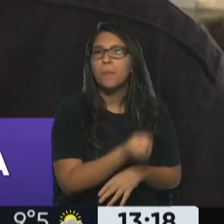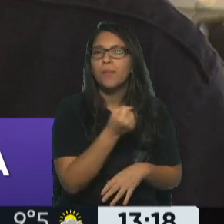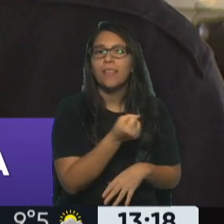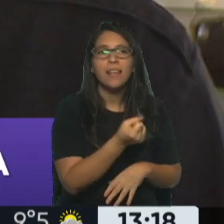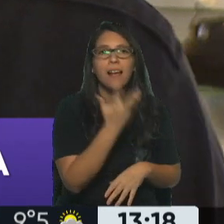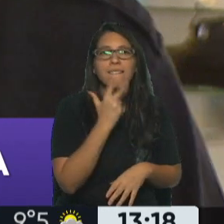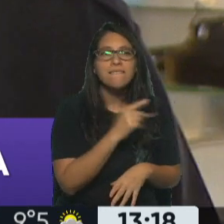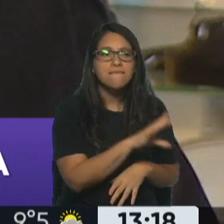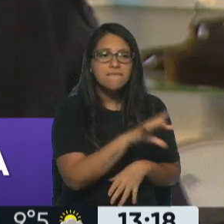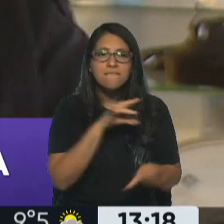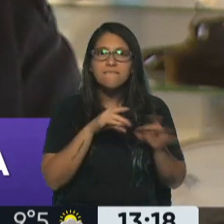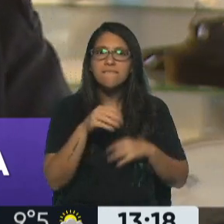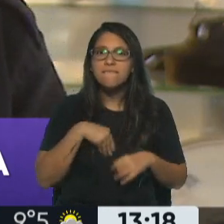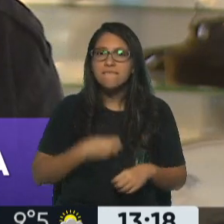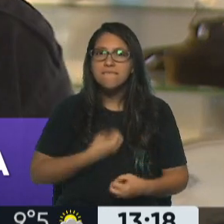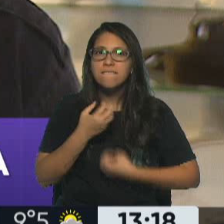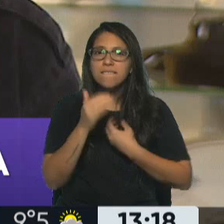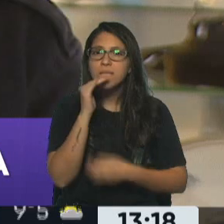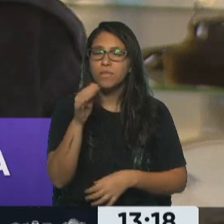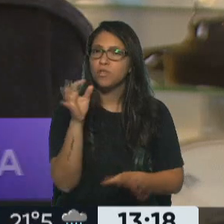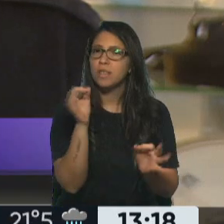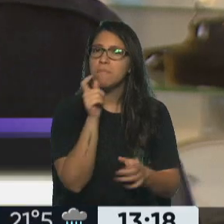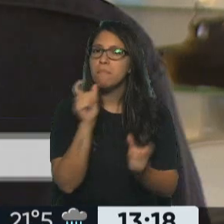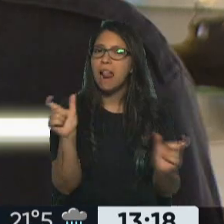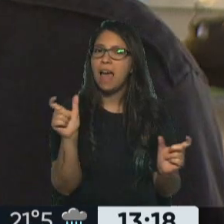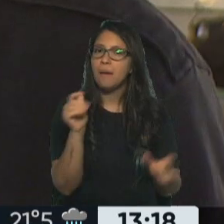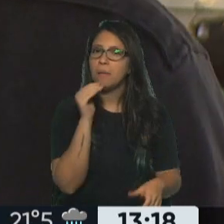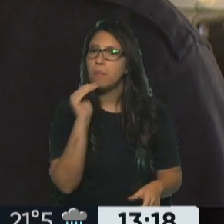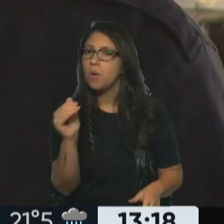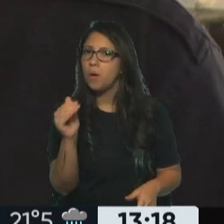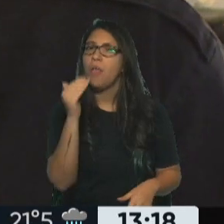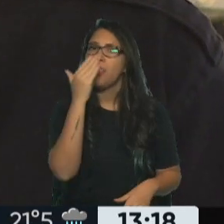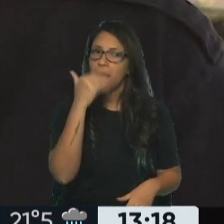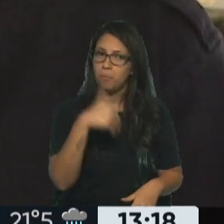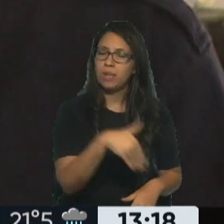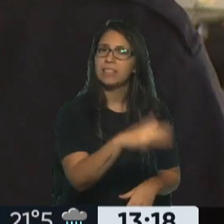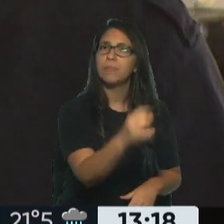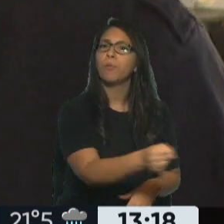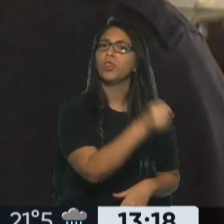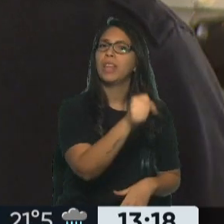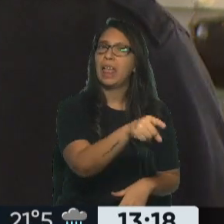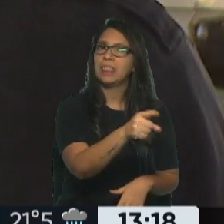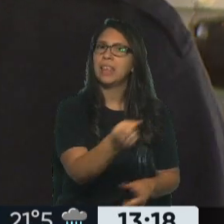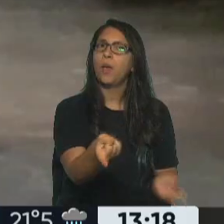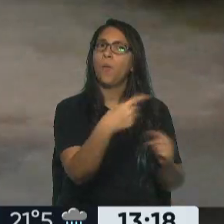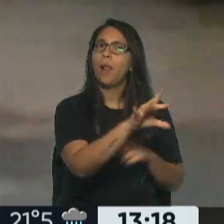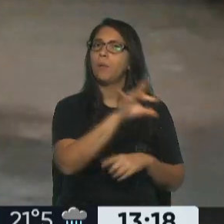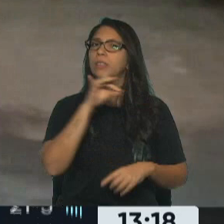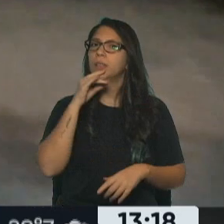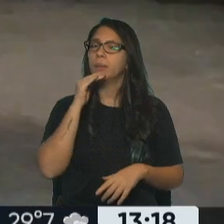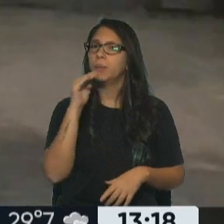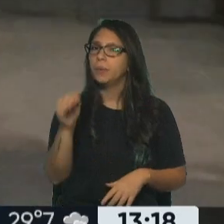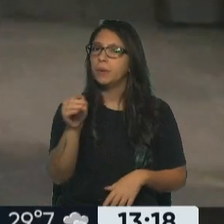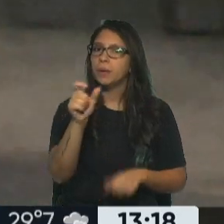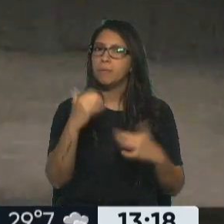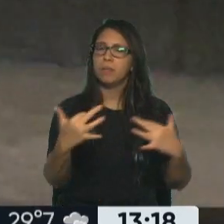le gusta transitar porque yo sé que hay al una palabra que que arrojo en algún momento que después más adelante eh la vuelvo a levantar y el público va